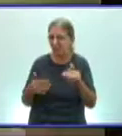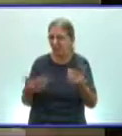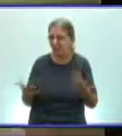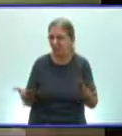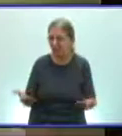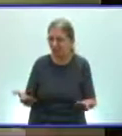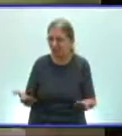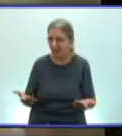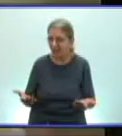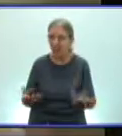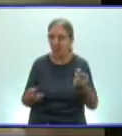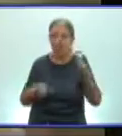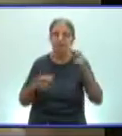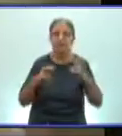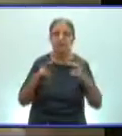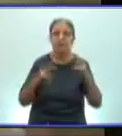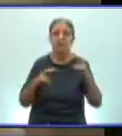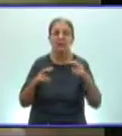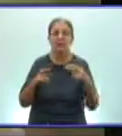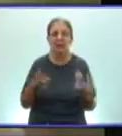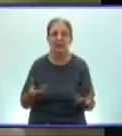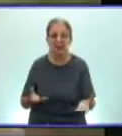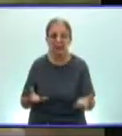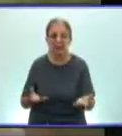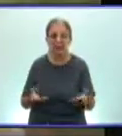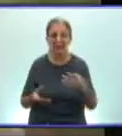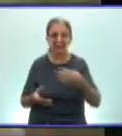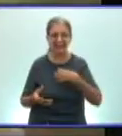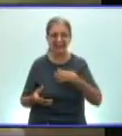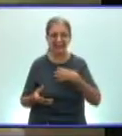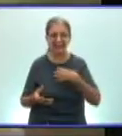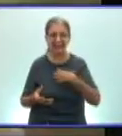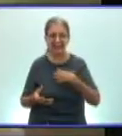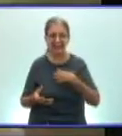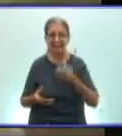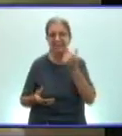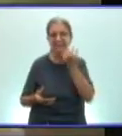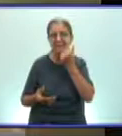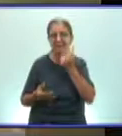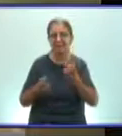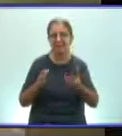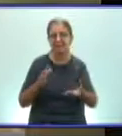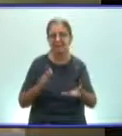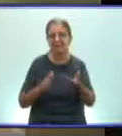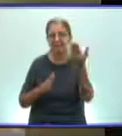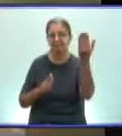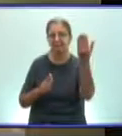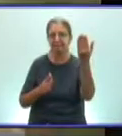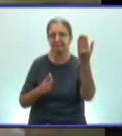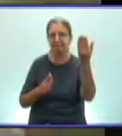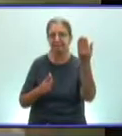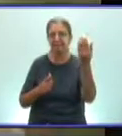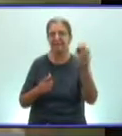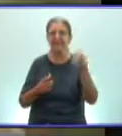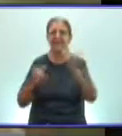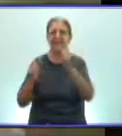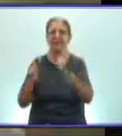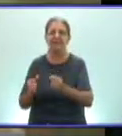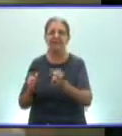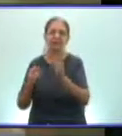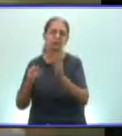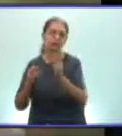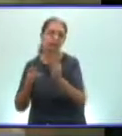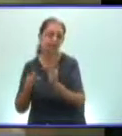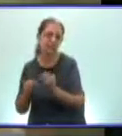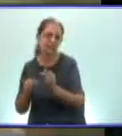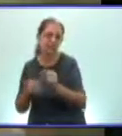estamos buscando cuál es aquel que tiene el valor mayor de la frecuencia absoluta.